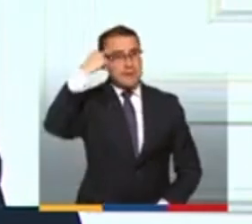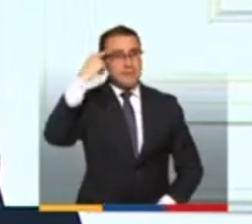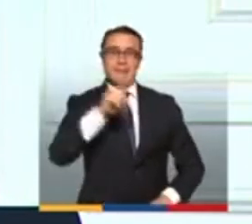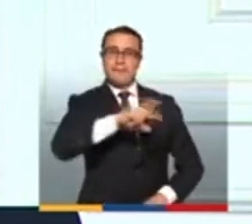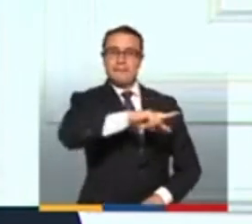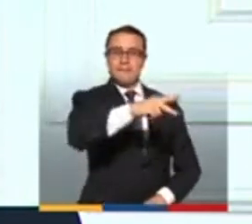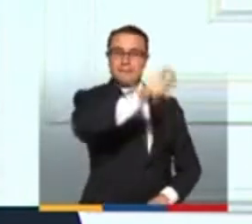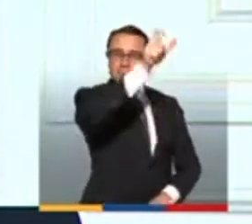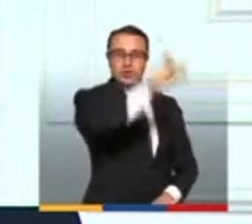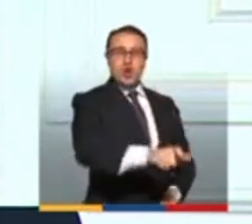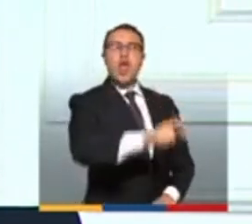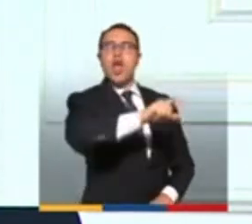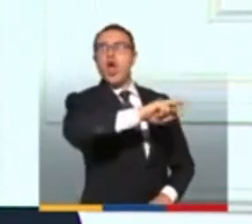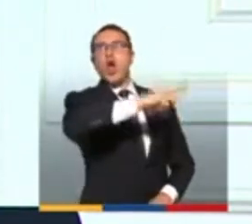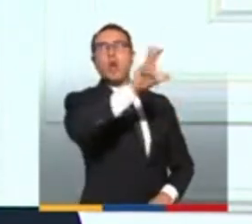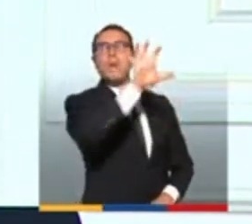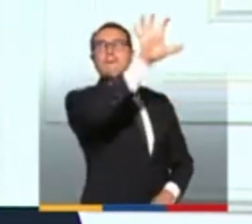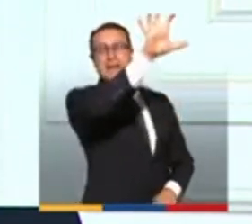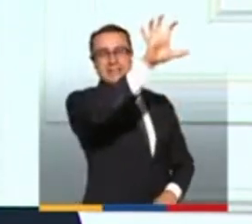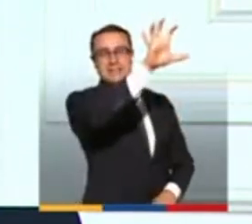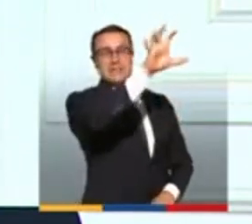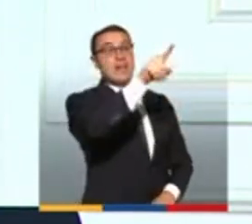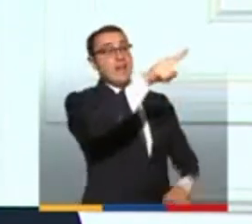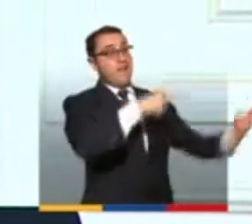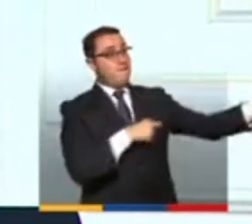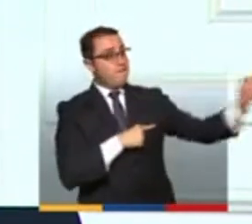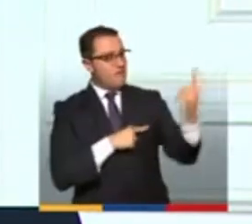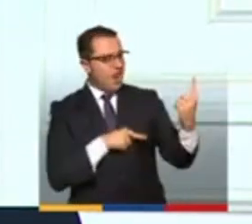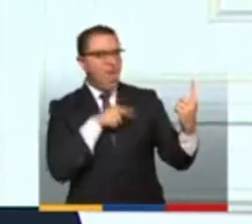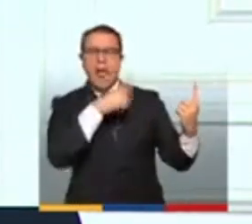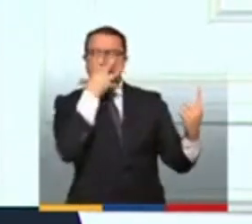se o que es negativa su